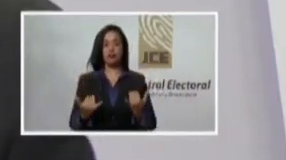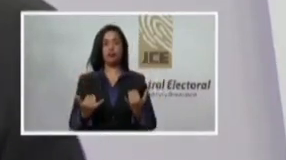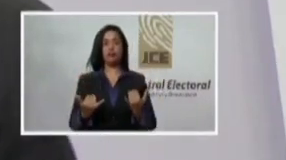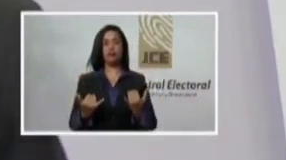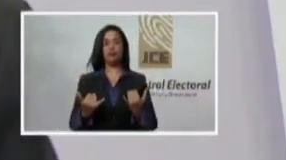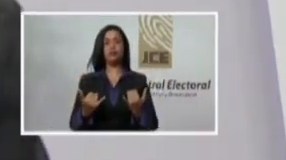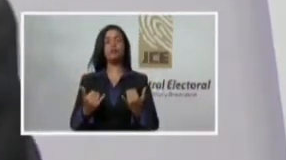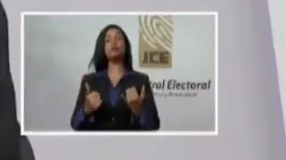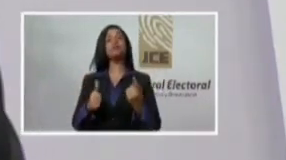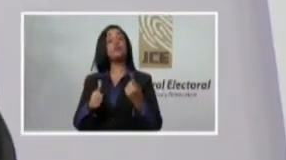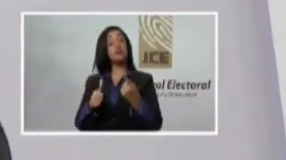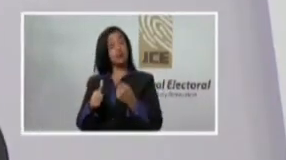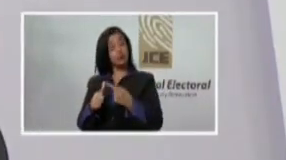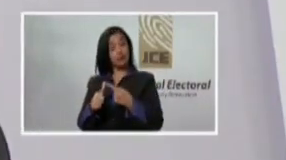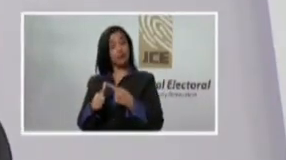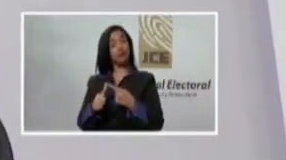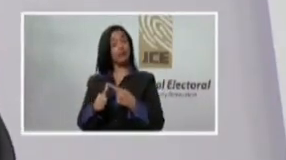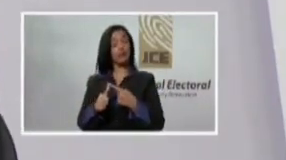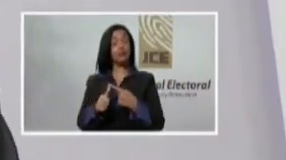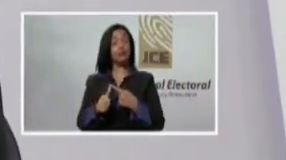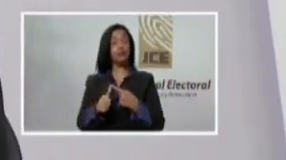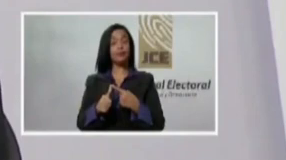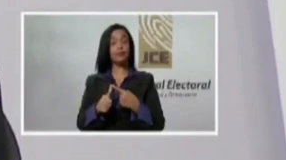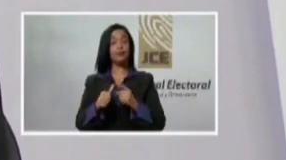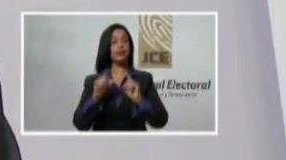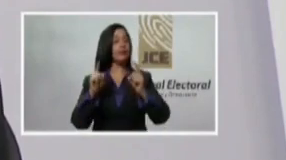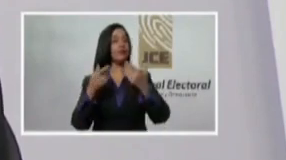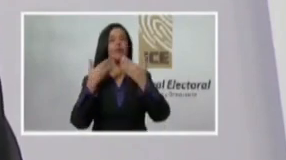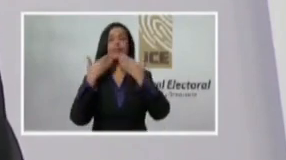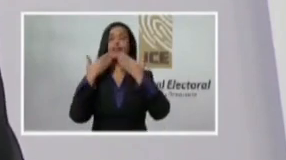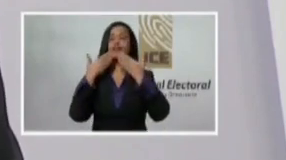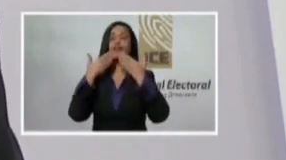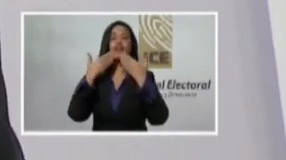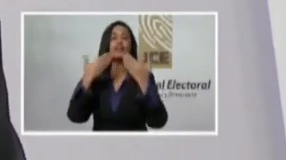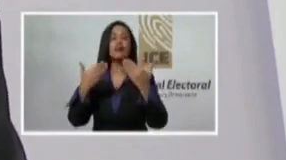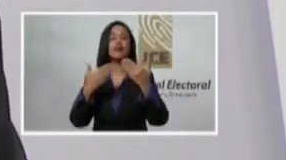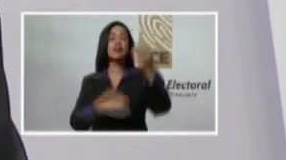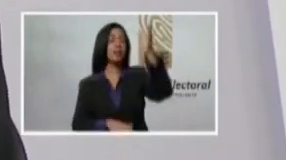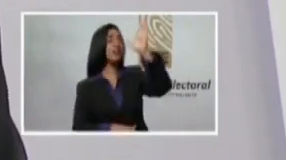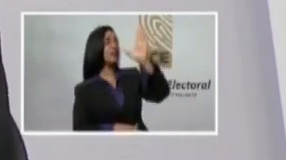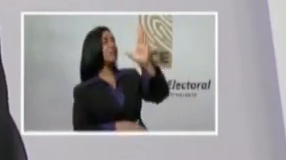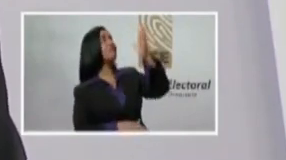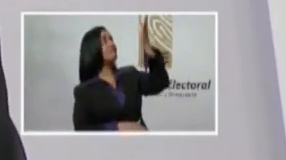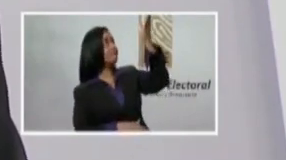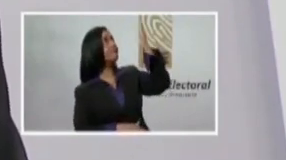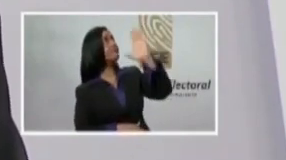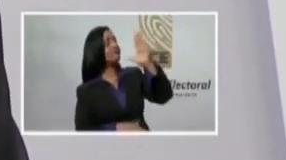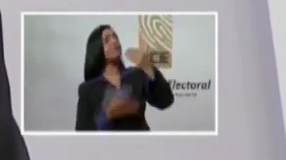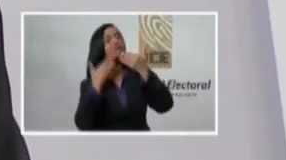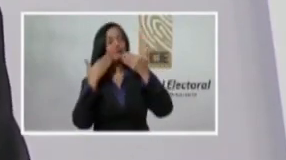en primer lugar, darle las gracias a Dios Todopoderoso.